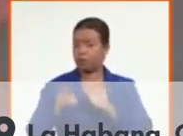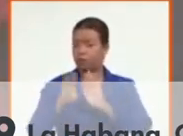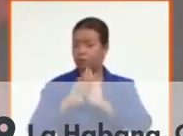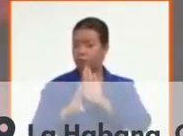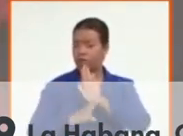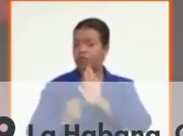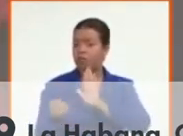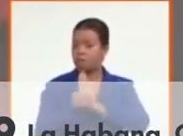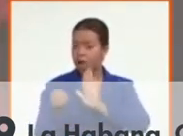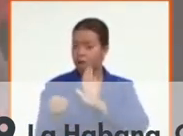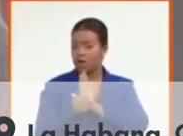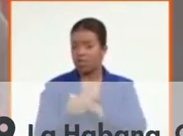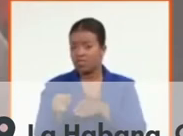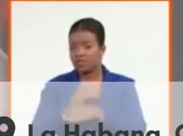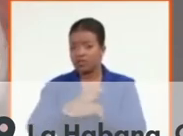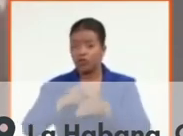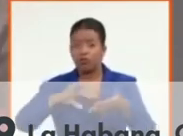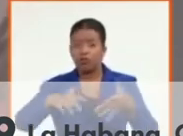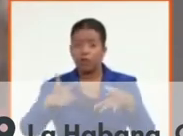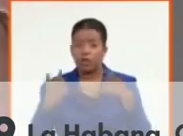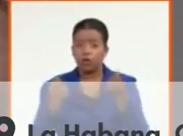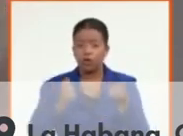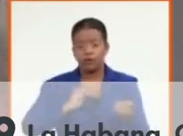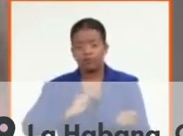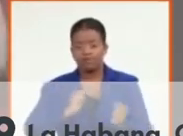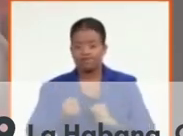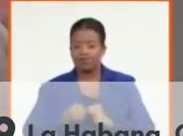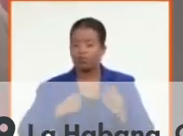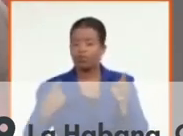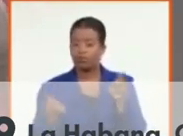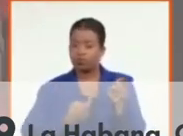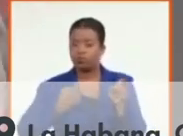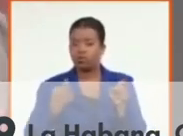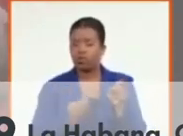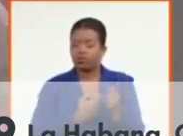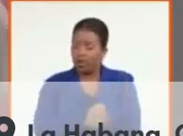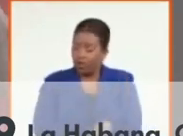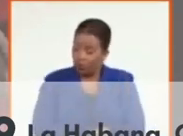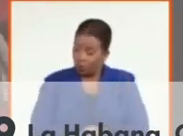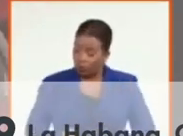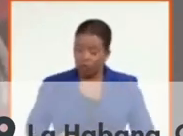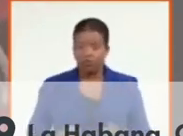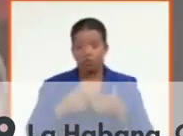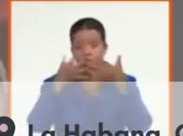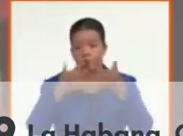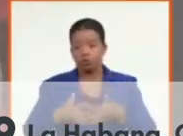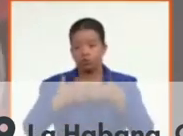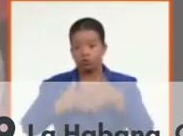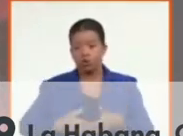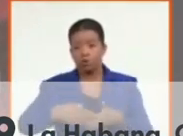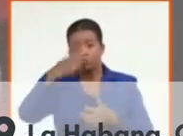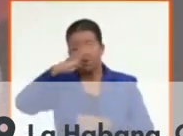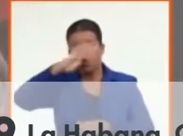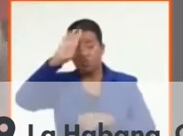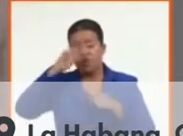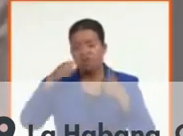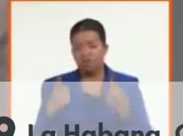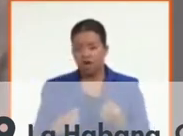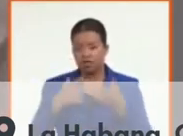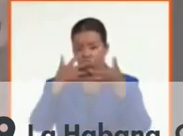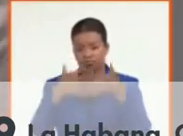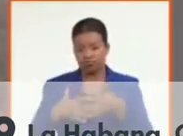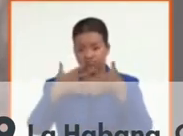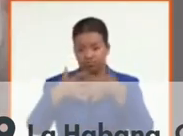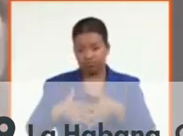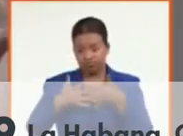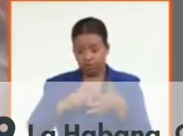y estrategia con hombres sociales tenemos que seguir luchan y tenemos que ser esfuerzo y tenemos que producir el país tiene económicamente que reproducirse con lo